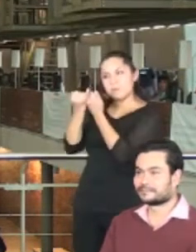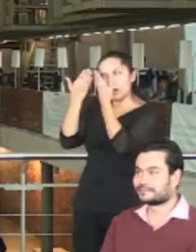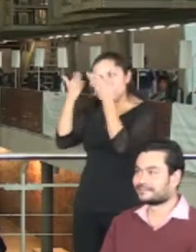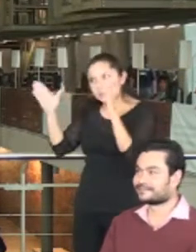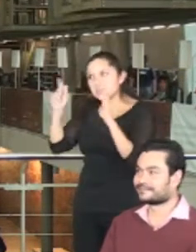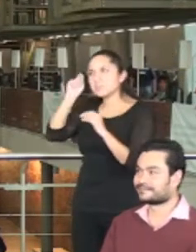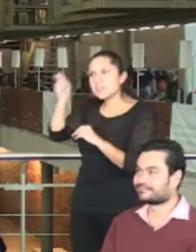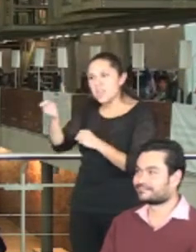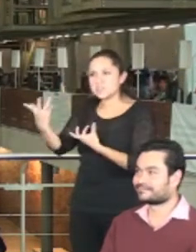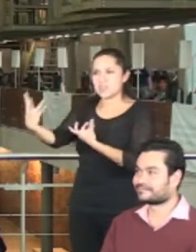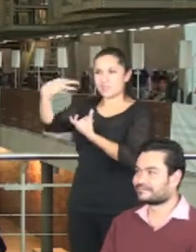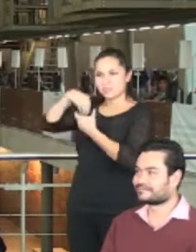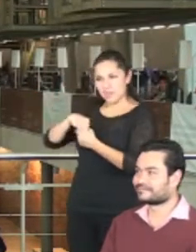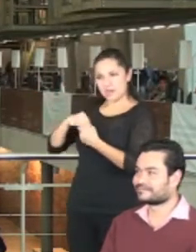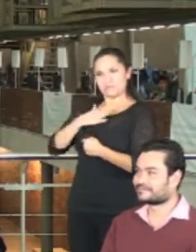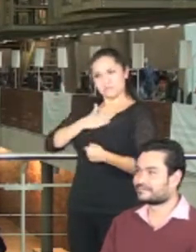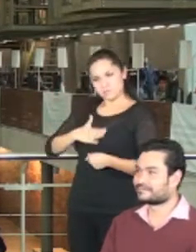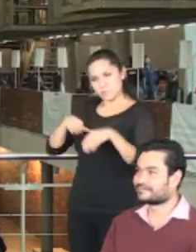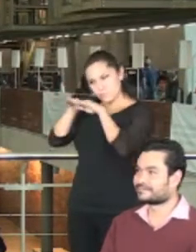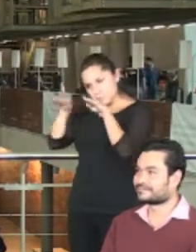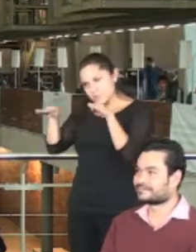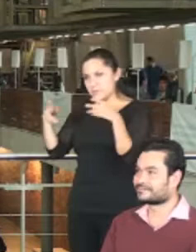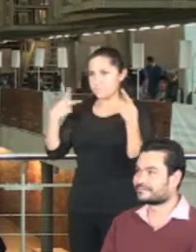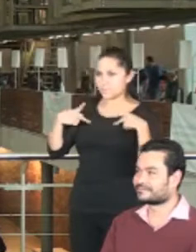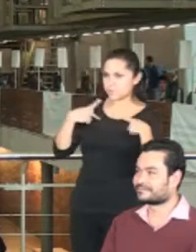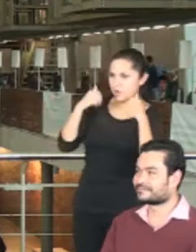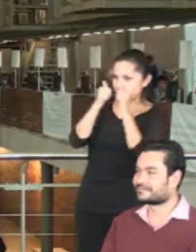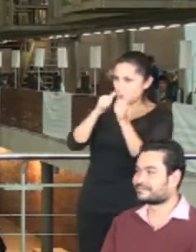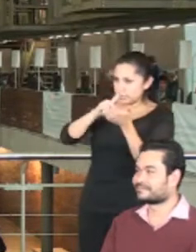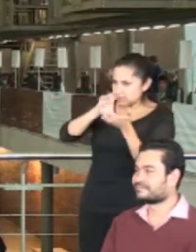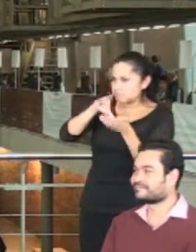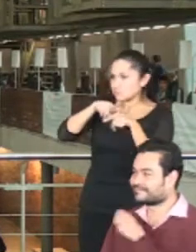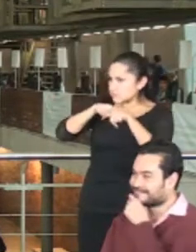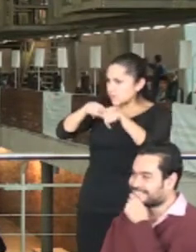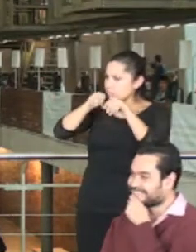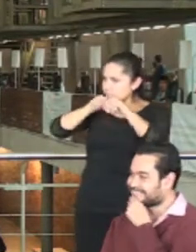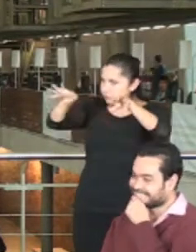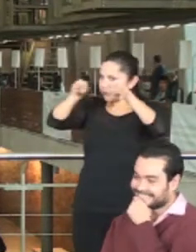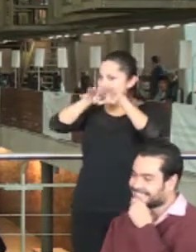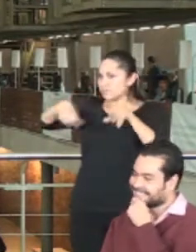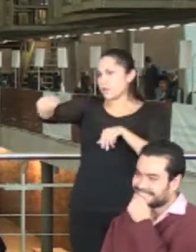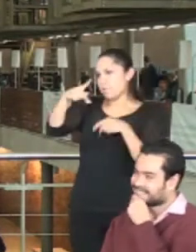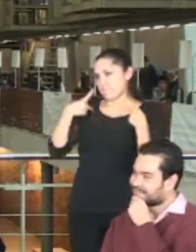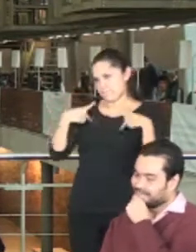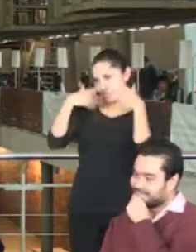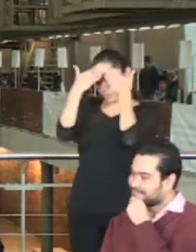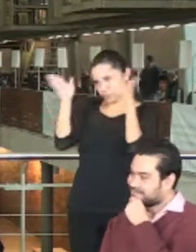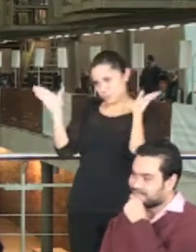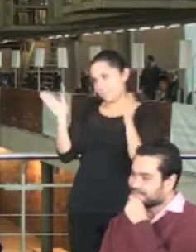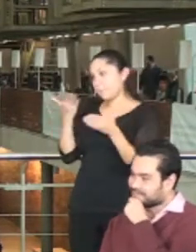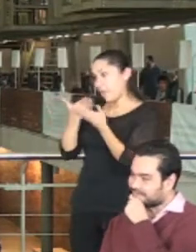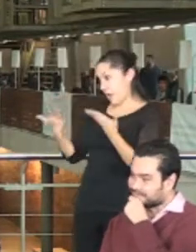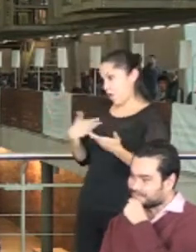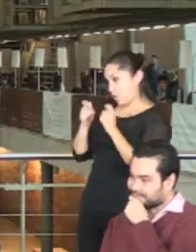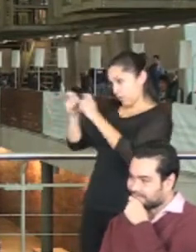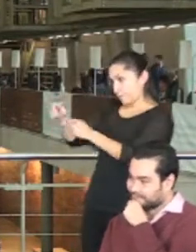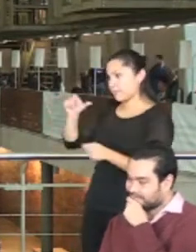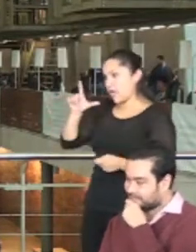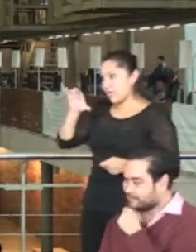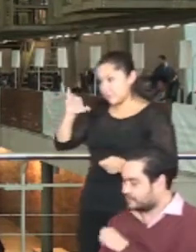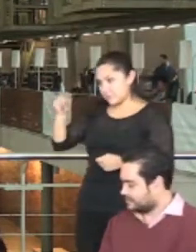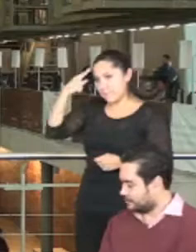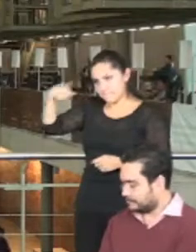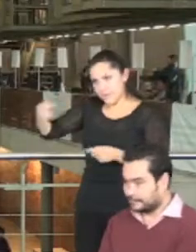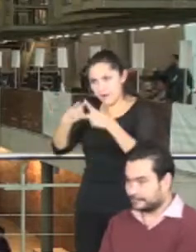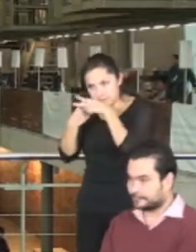discapacidad muy bien pues le dejaría la palabra a alicia en primer lugar un primer momento para que abramos esta